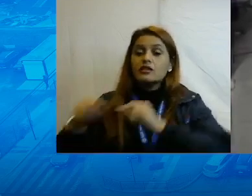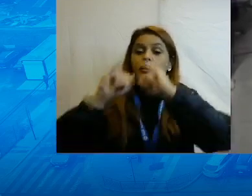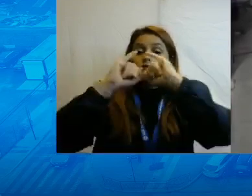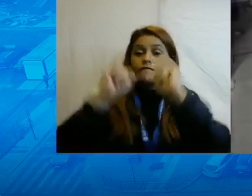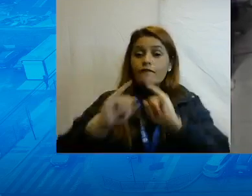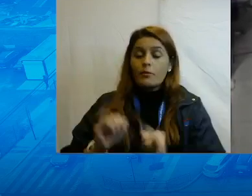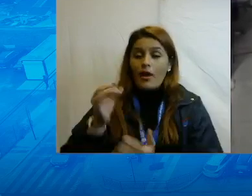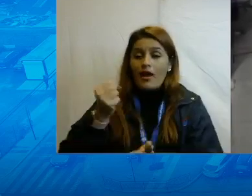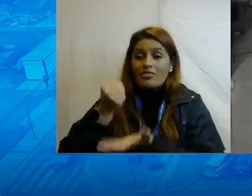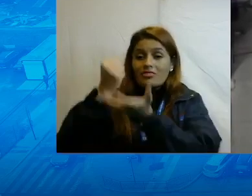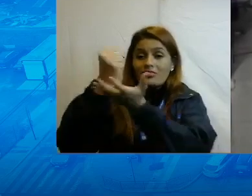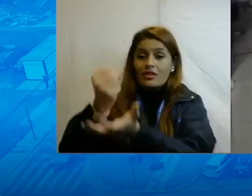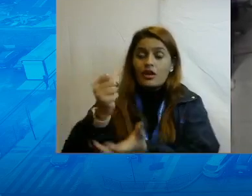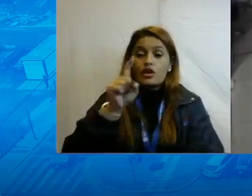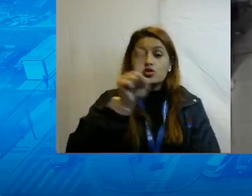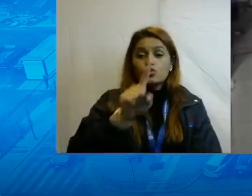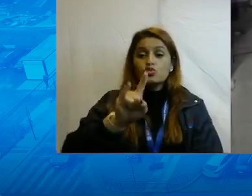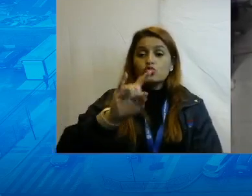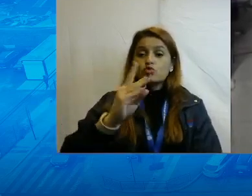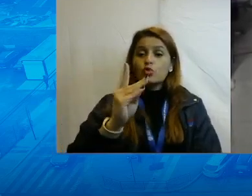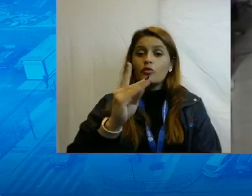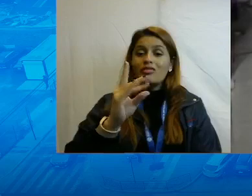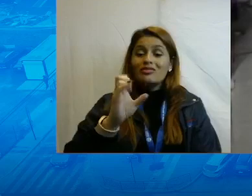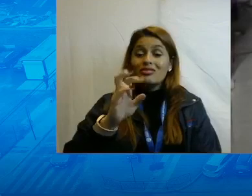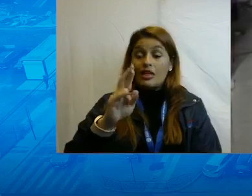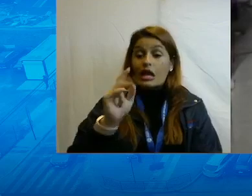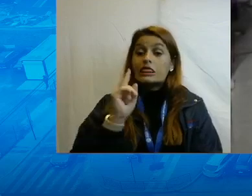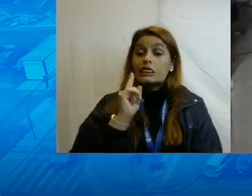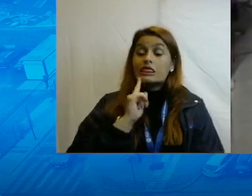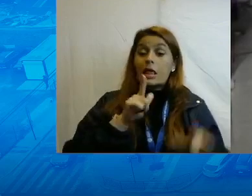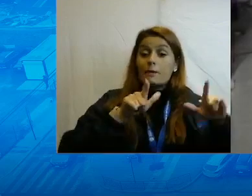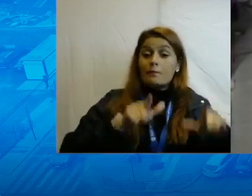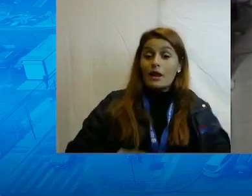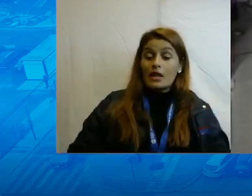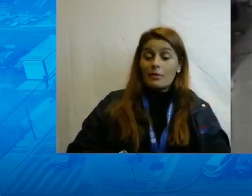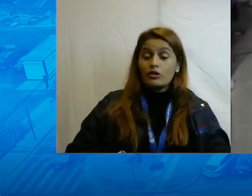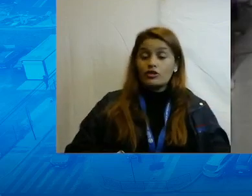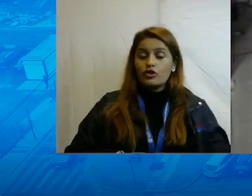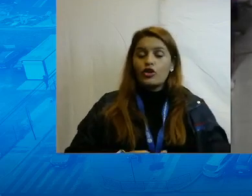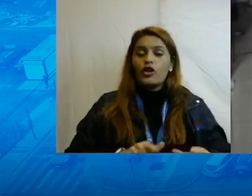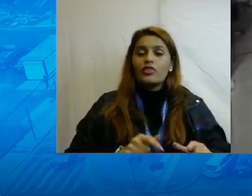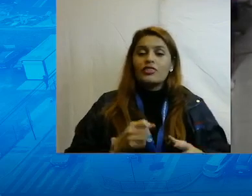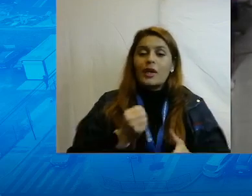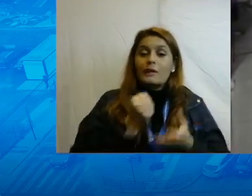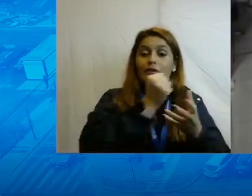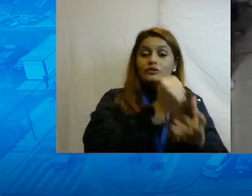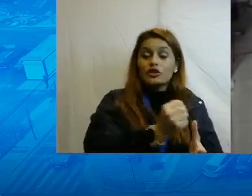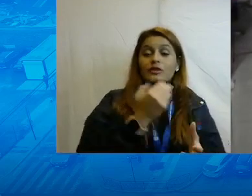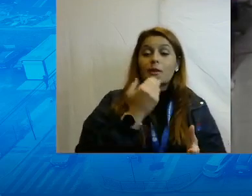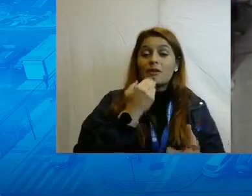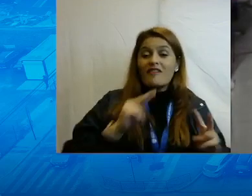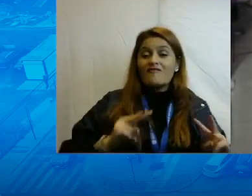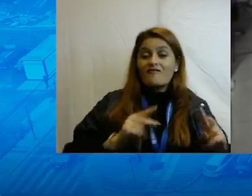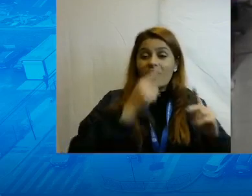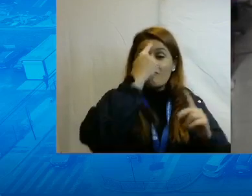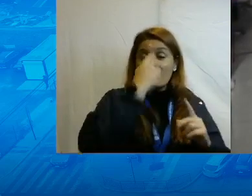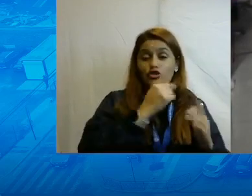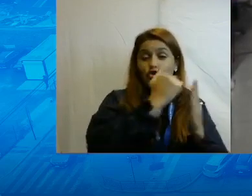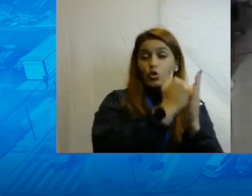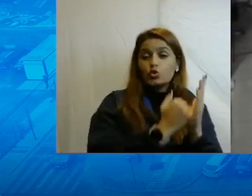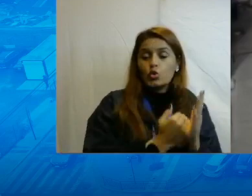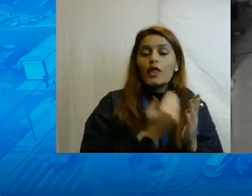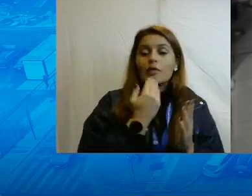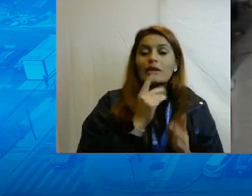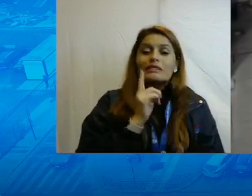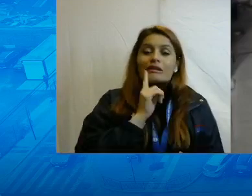esto. La SUBDERE tiene en el Departamento de Inversión e Infraestructura Municipal un programa permanente de PETRAC, que es de Tenencia